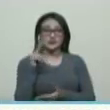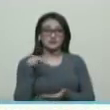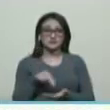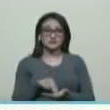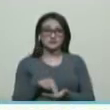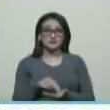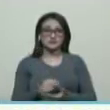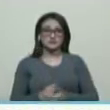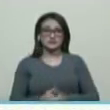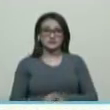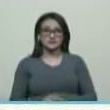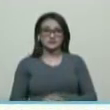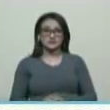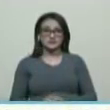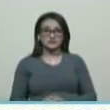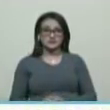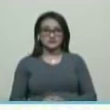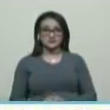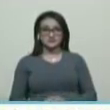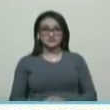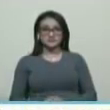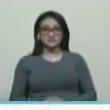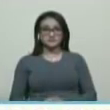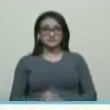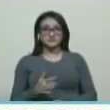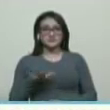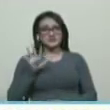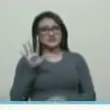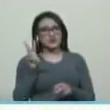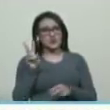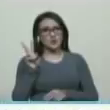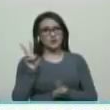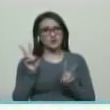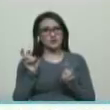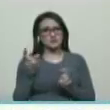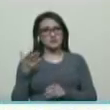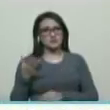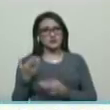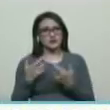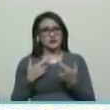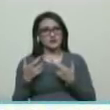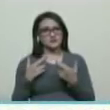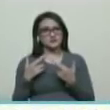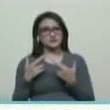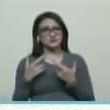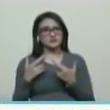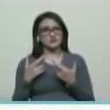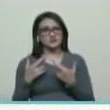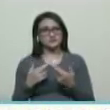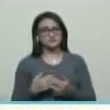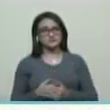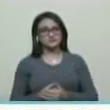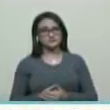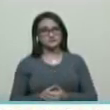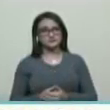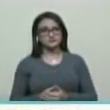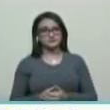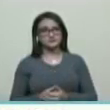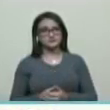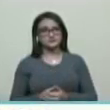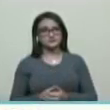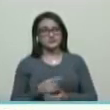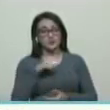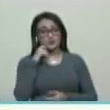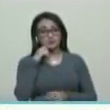nacional. Por lo tanto, serían ya cinco ámbitos centrales de la relación que llevamos entre